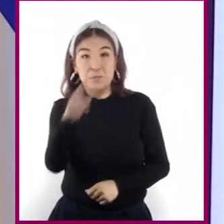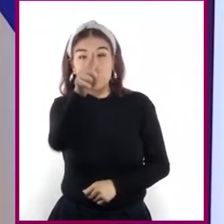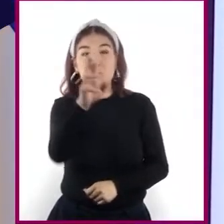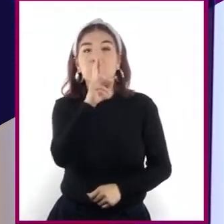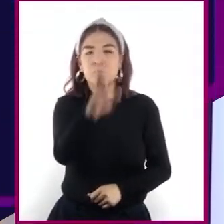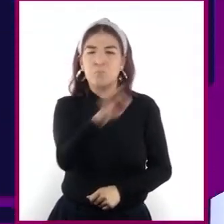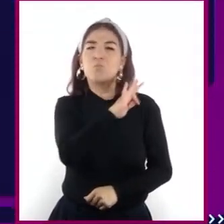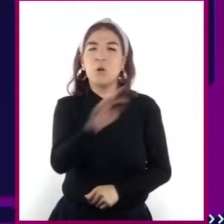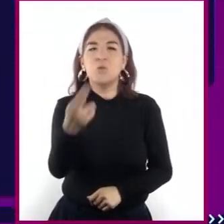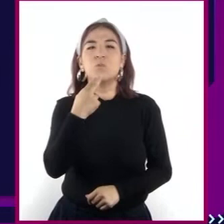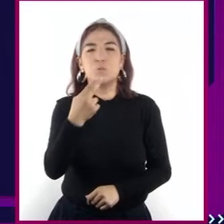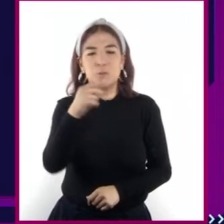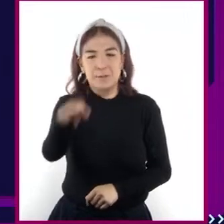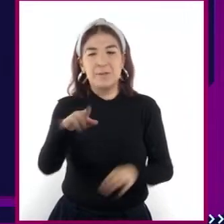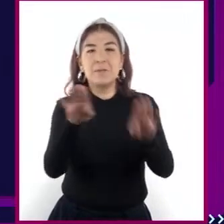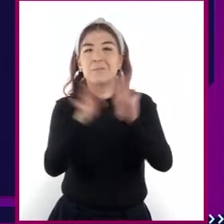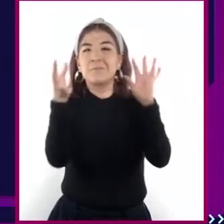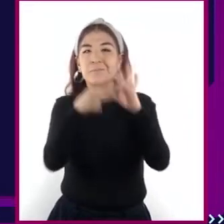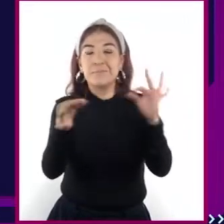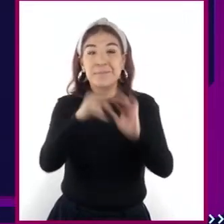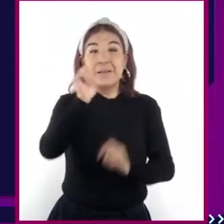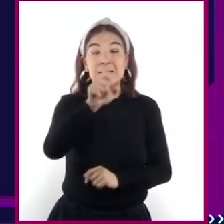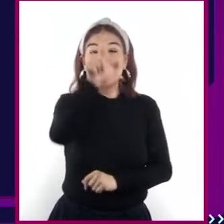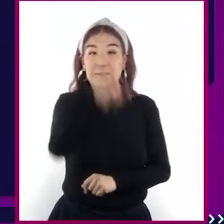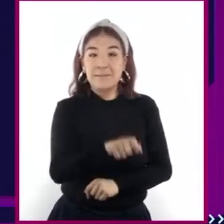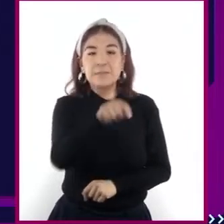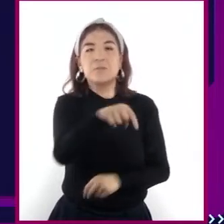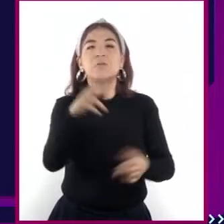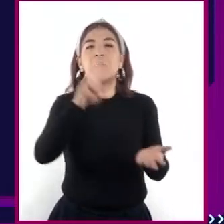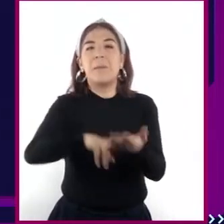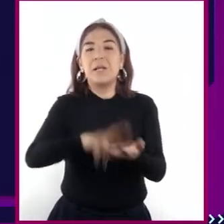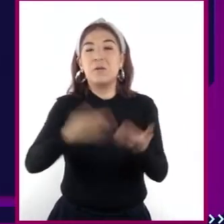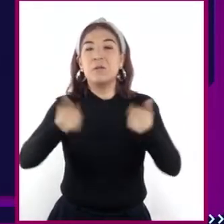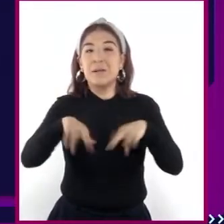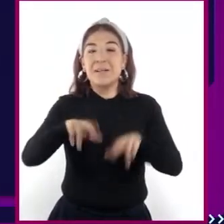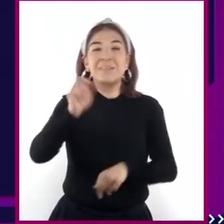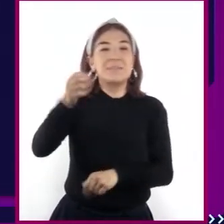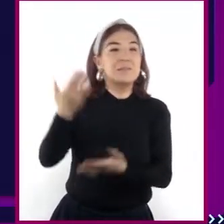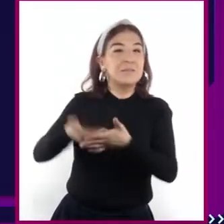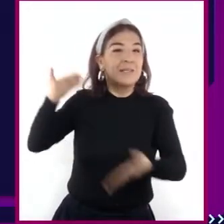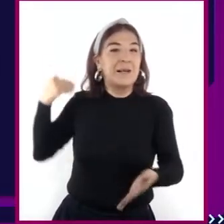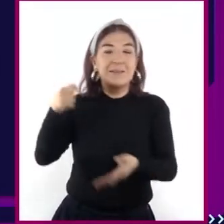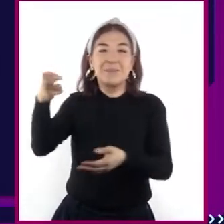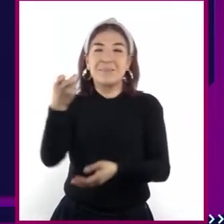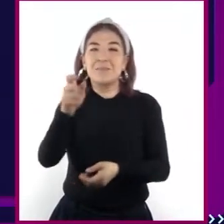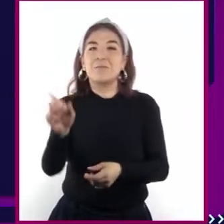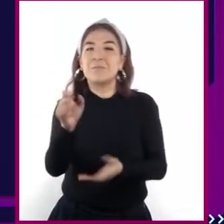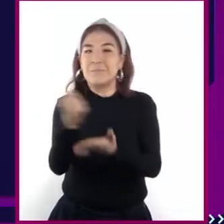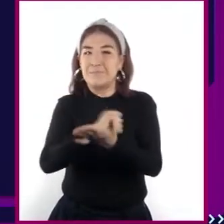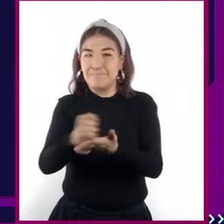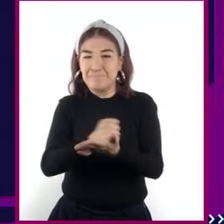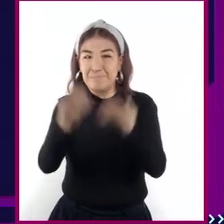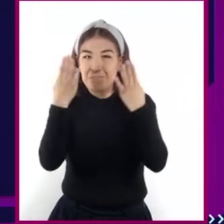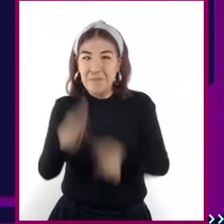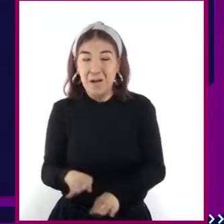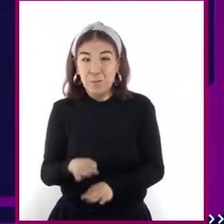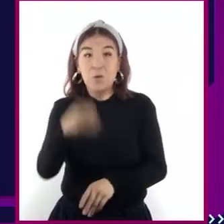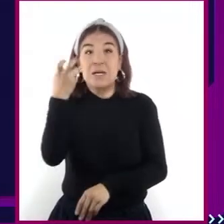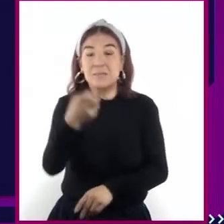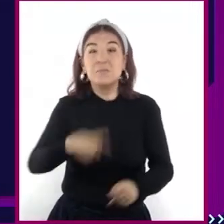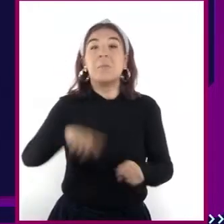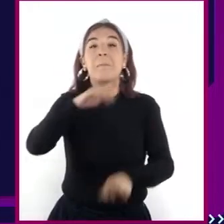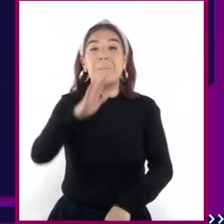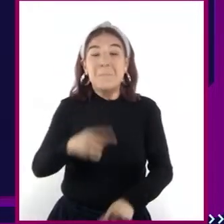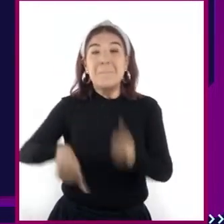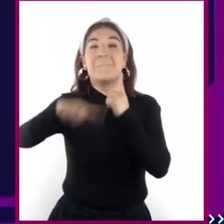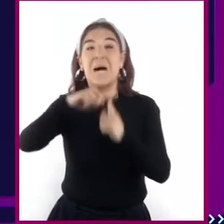puedes utilizar el siguiente planteamiento donde X representa el saldo anterior de Pedro en su cuenta bancaria. A este se le suman los